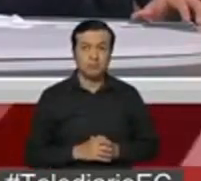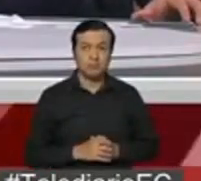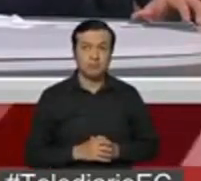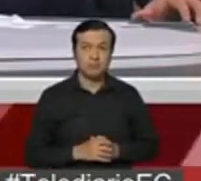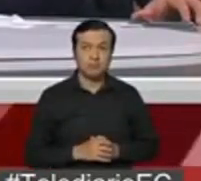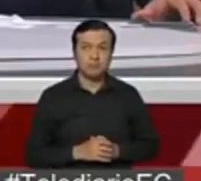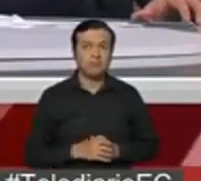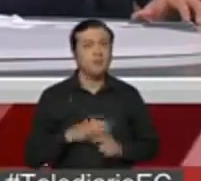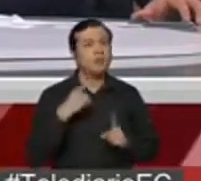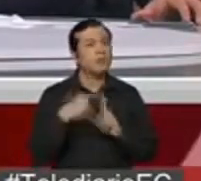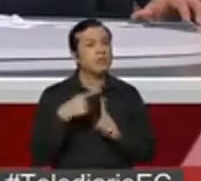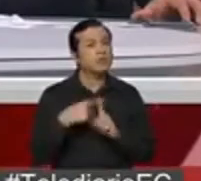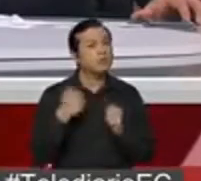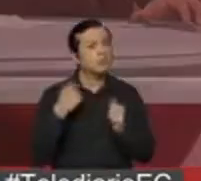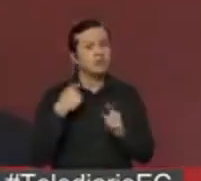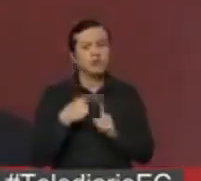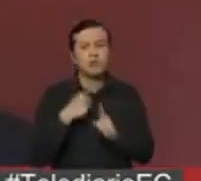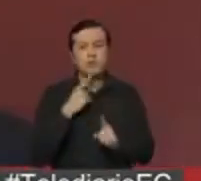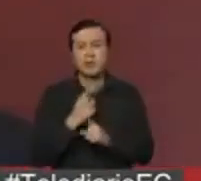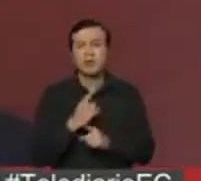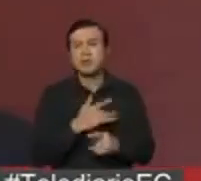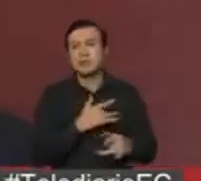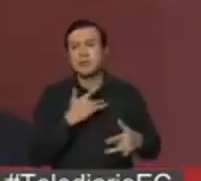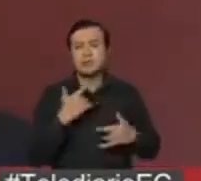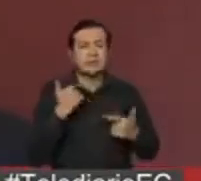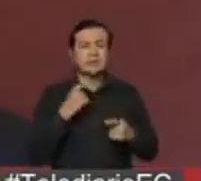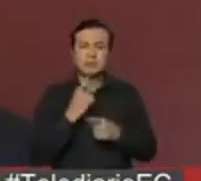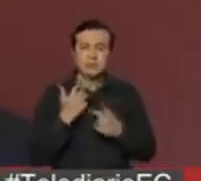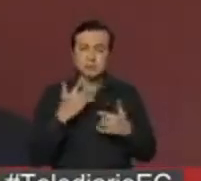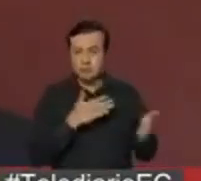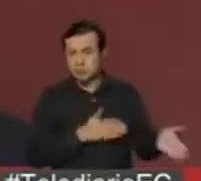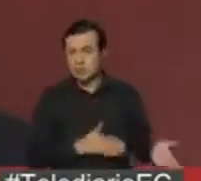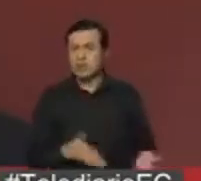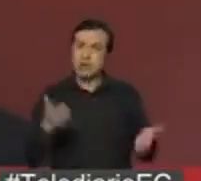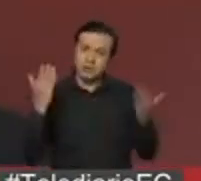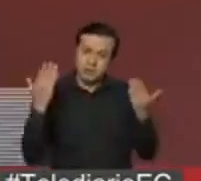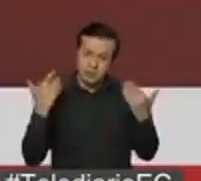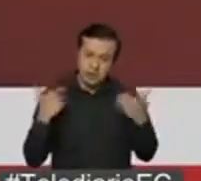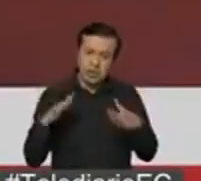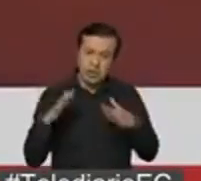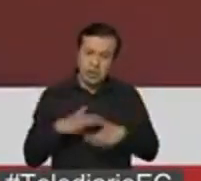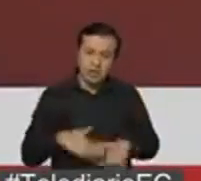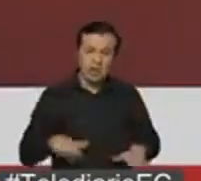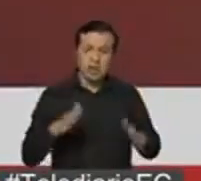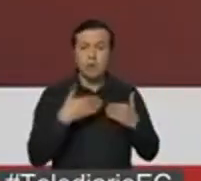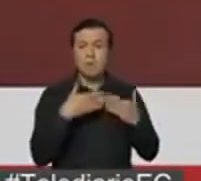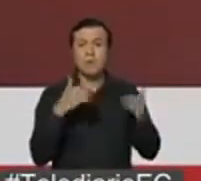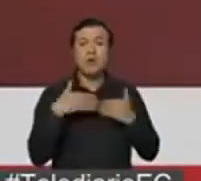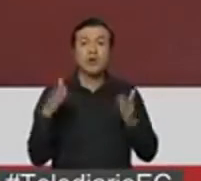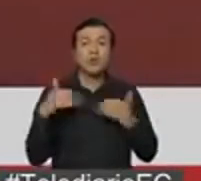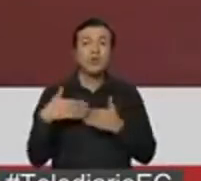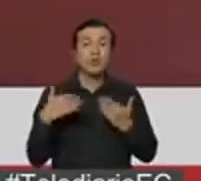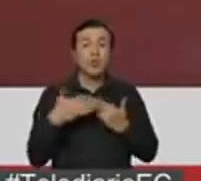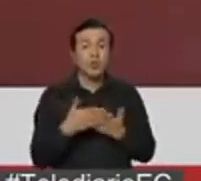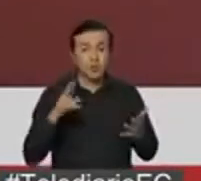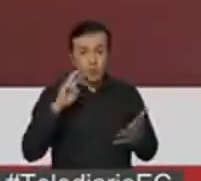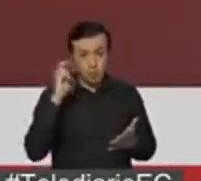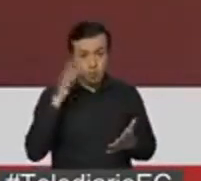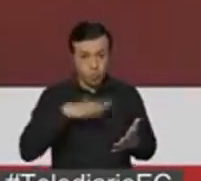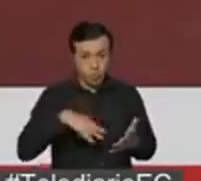Con muy buenos ojos, por supuesto, muy complacidos de que finalmente ya se dé esta reapertura. Realmente el sector turístico ha